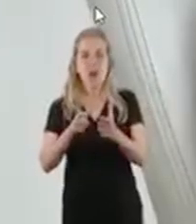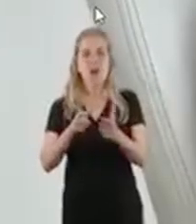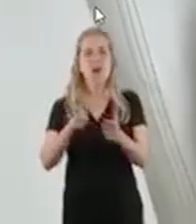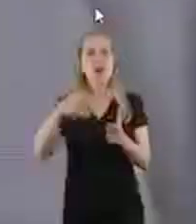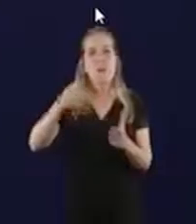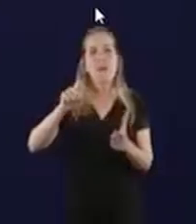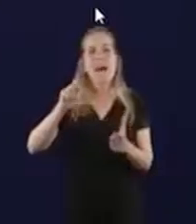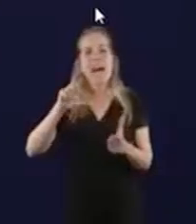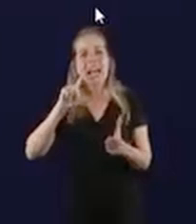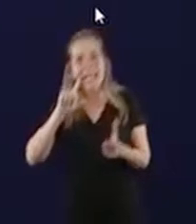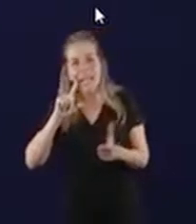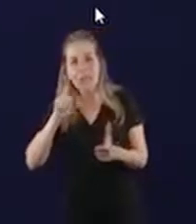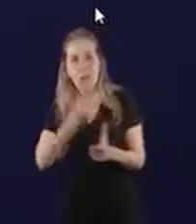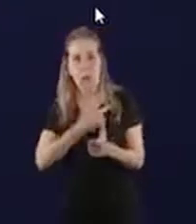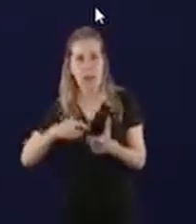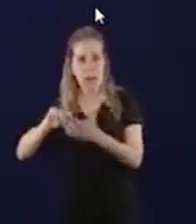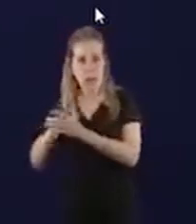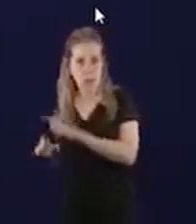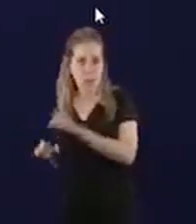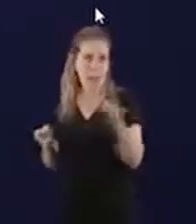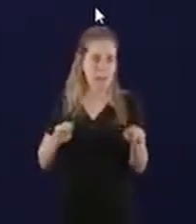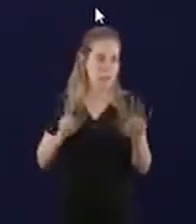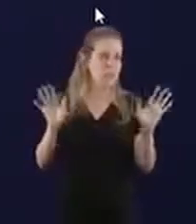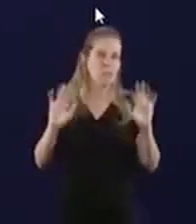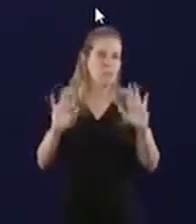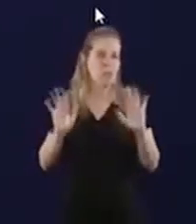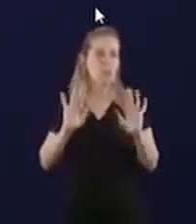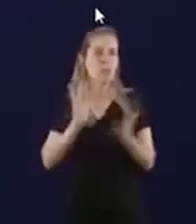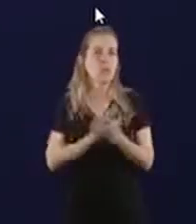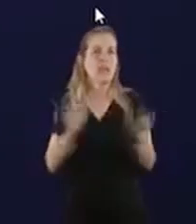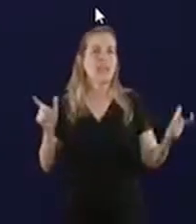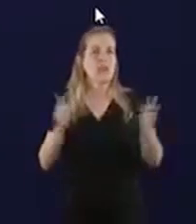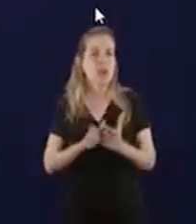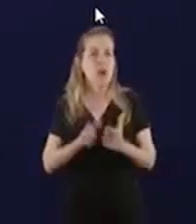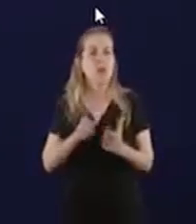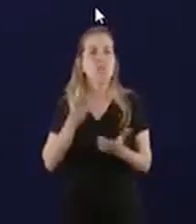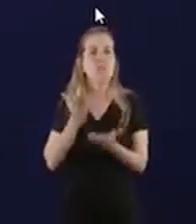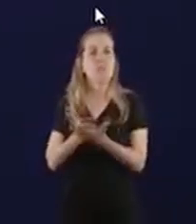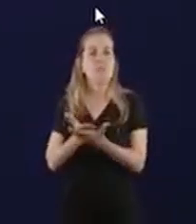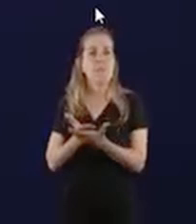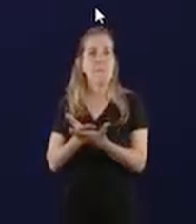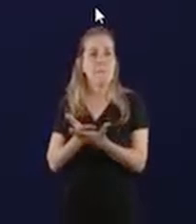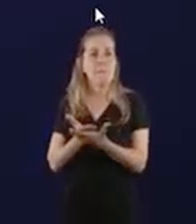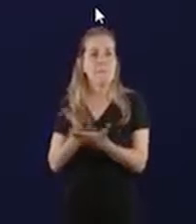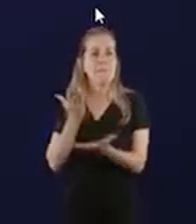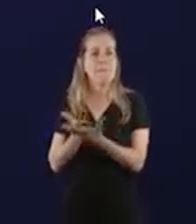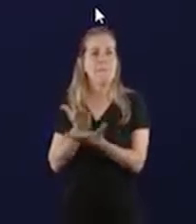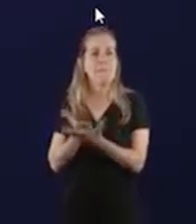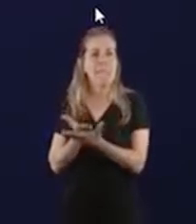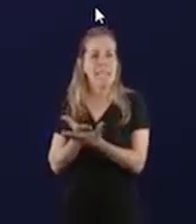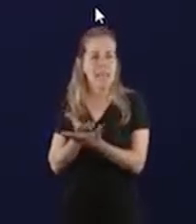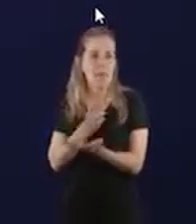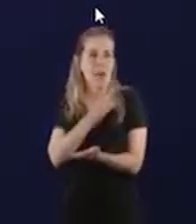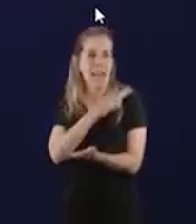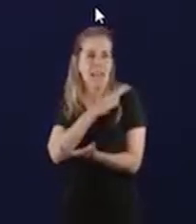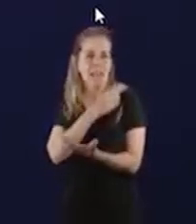haciend bueno no no tengo adelanto porque efectivamente la la reunión fue solicitada por el el jefe